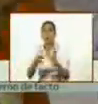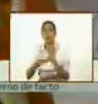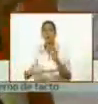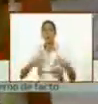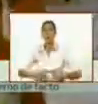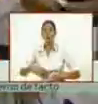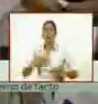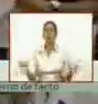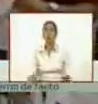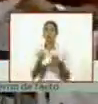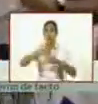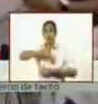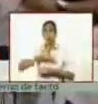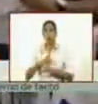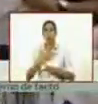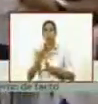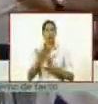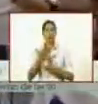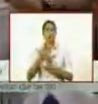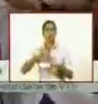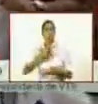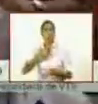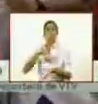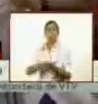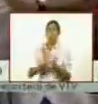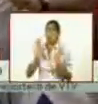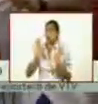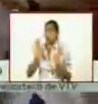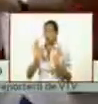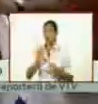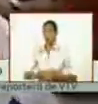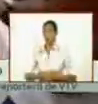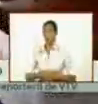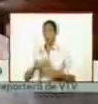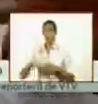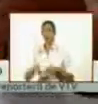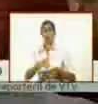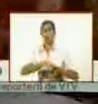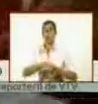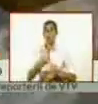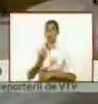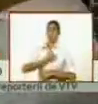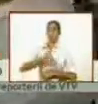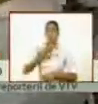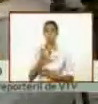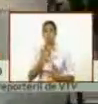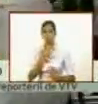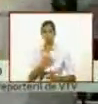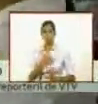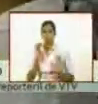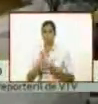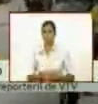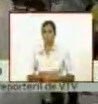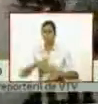pudimos salvarnos, porque de repente no te podría estar contando esto aquí, Zayda, ellos me lo dijeron. O sea, en otro momento de repente yo te hubiese matado, me lo decían. Fue un trabajo